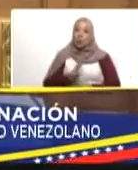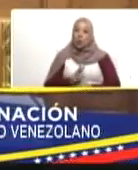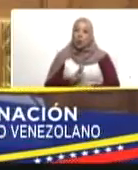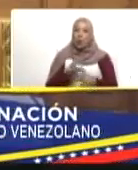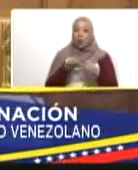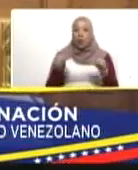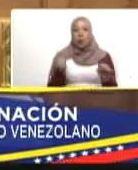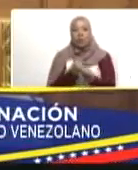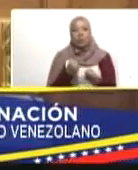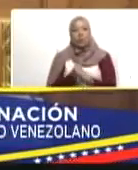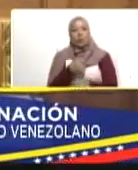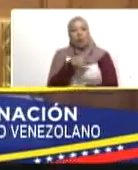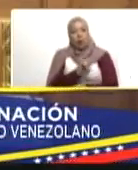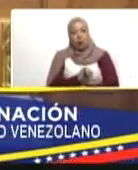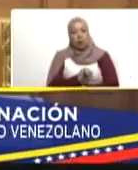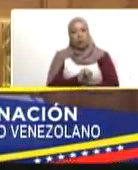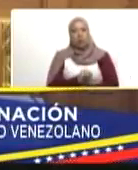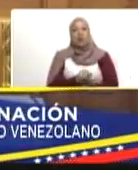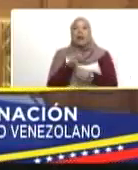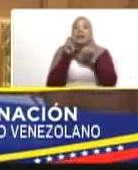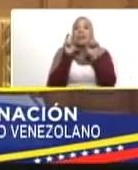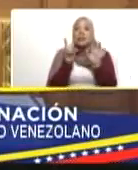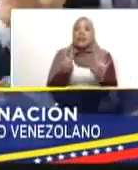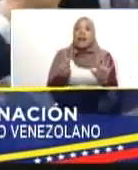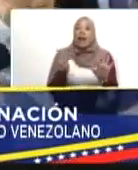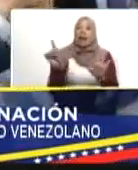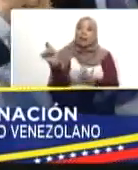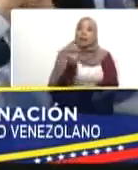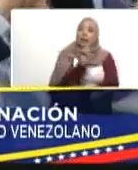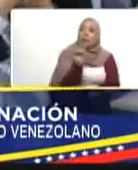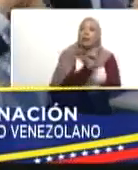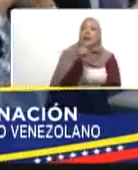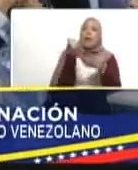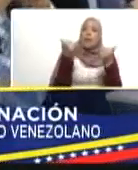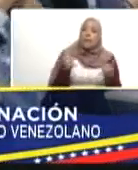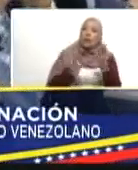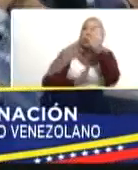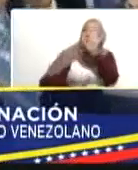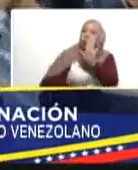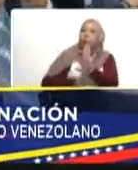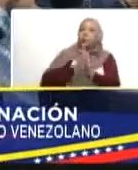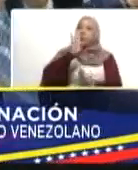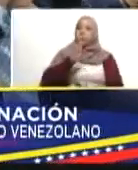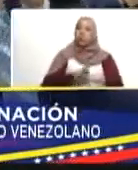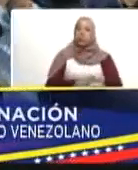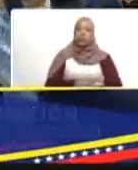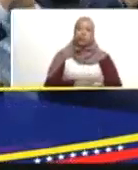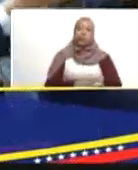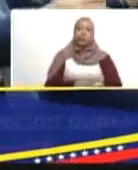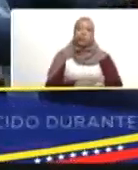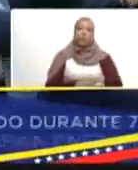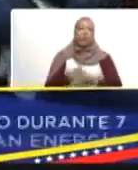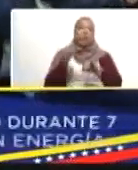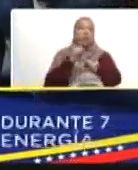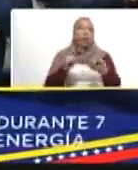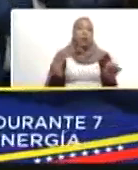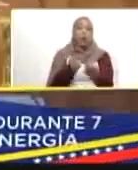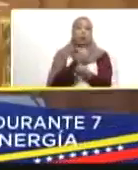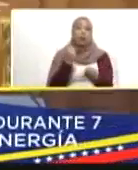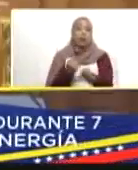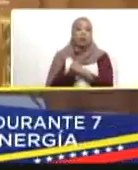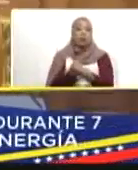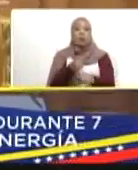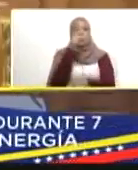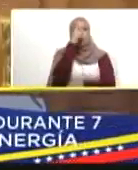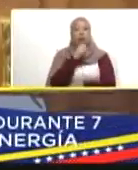Venezuela Y tenemos siete semestres consecutivos de crecimiento con un cierre para